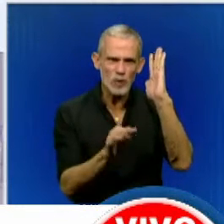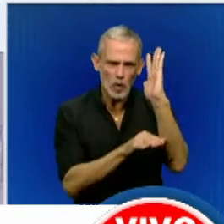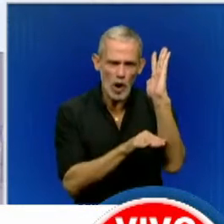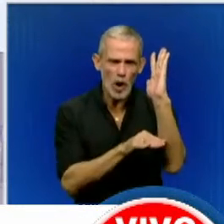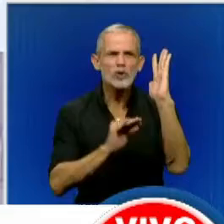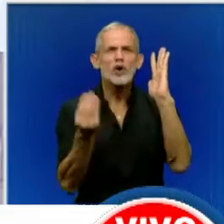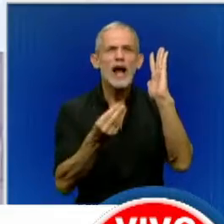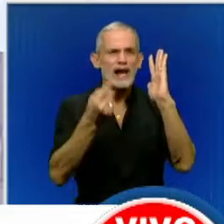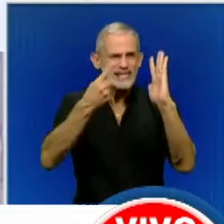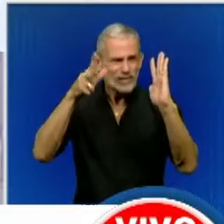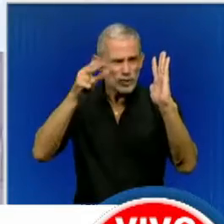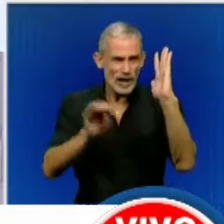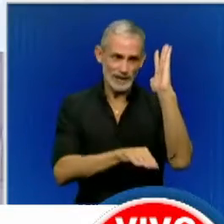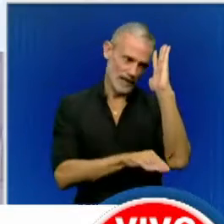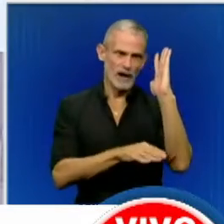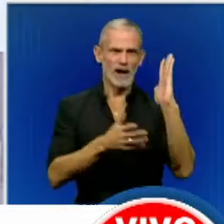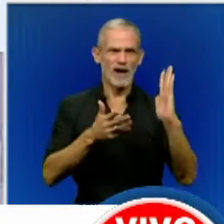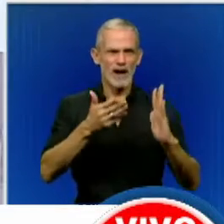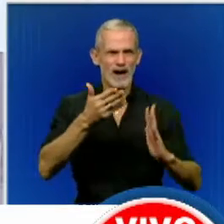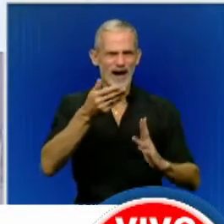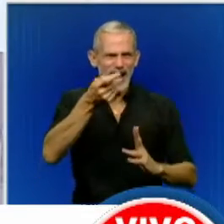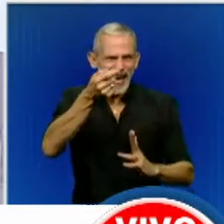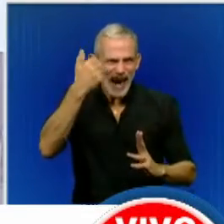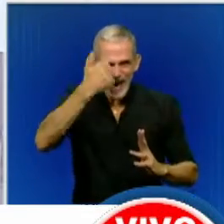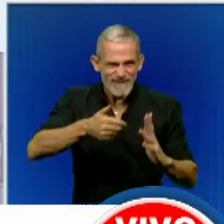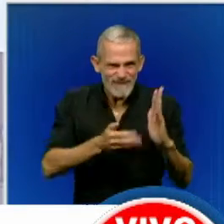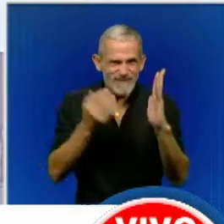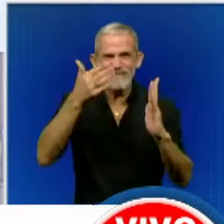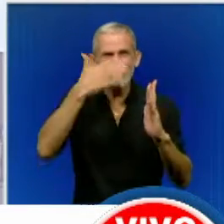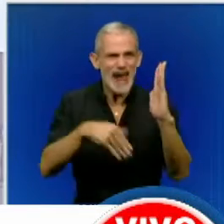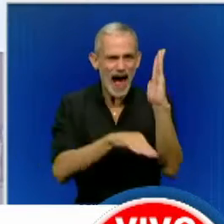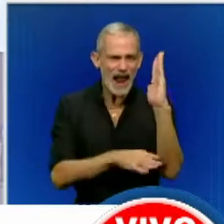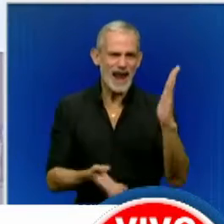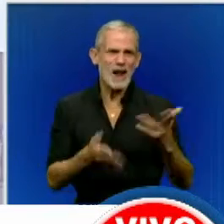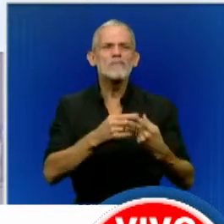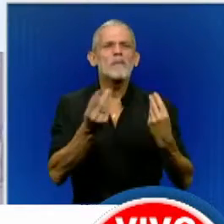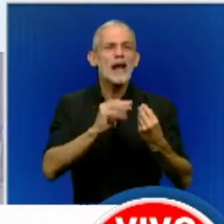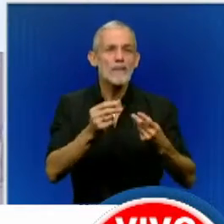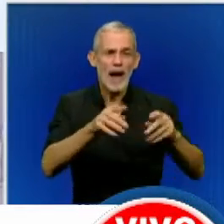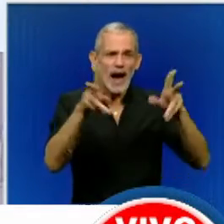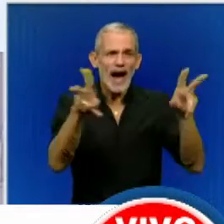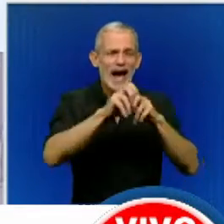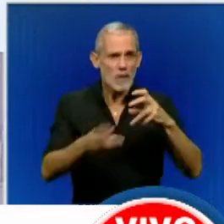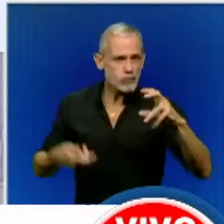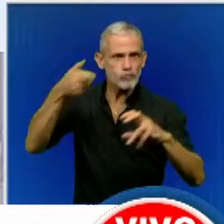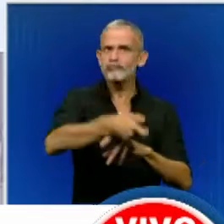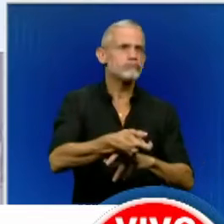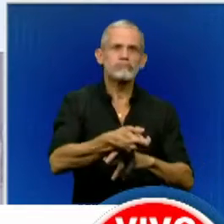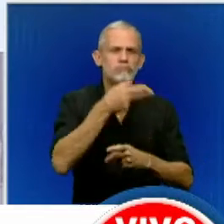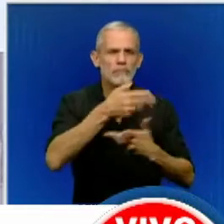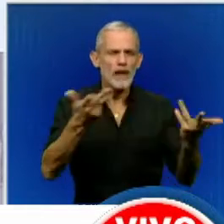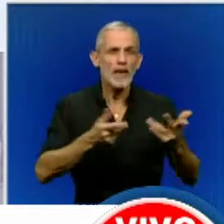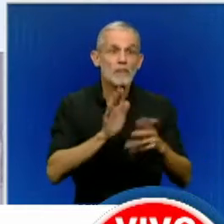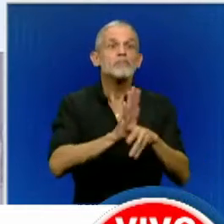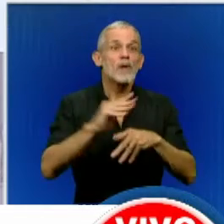en los últimos 12 años. Estamos muy por debajo en la inversión necesaria para reponer capital productivo. Eso quiere decir que estamos hipotecando